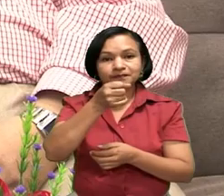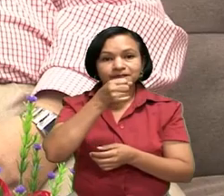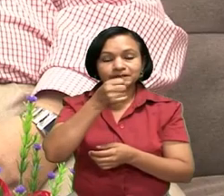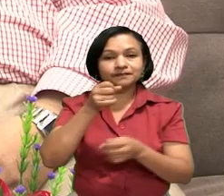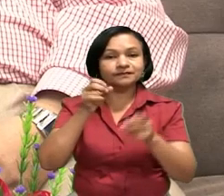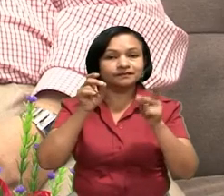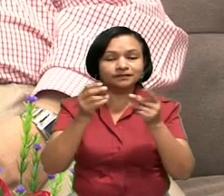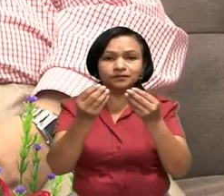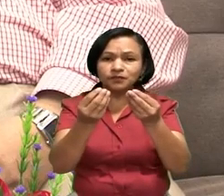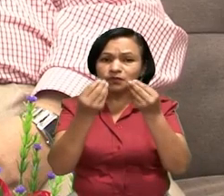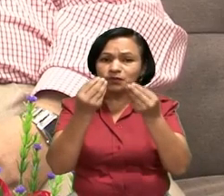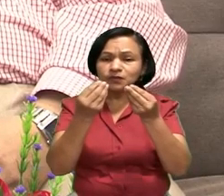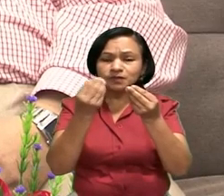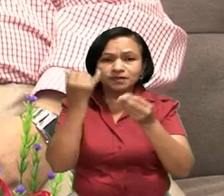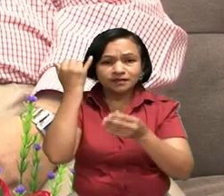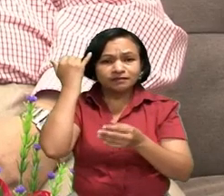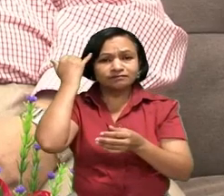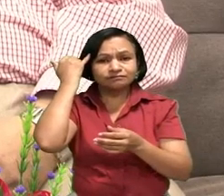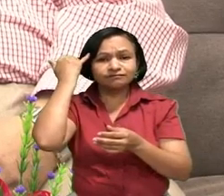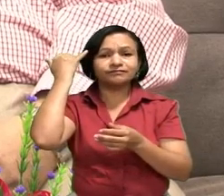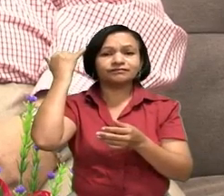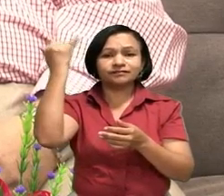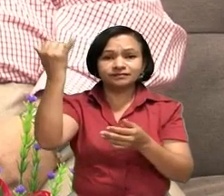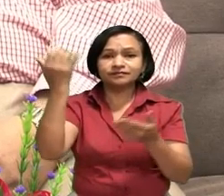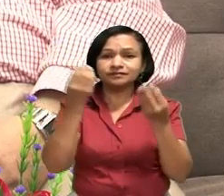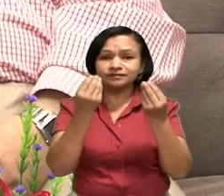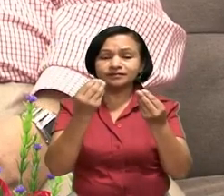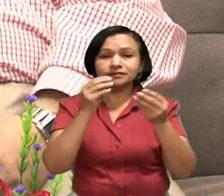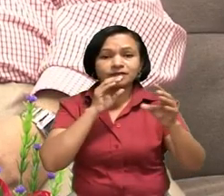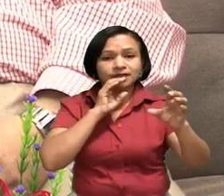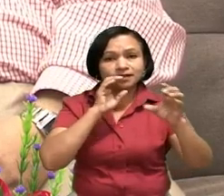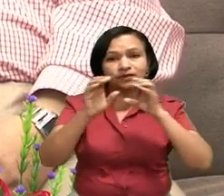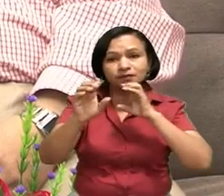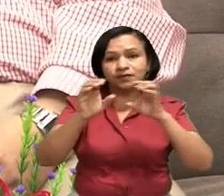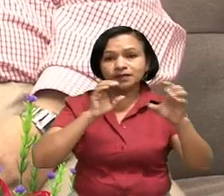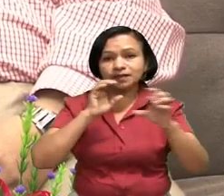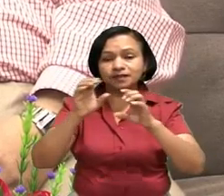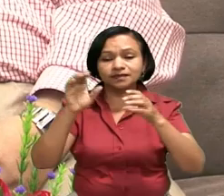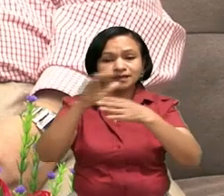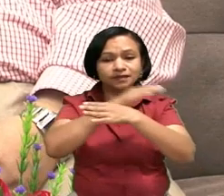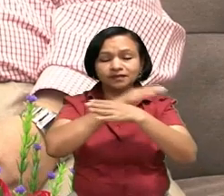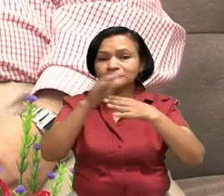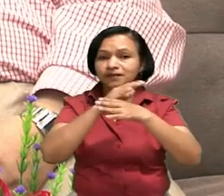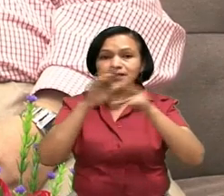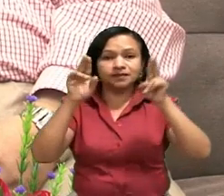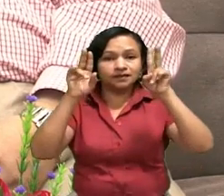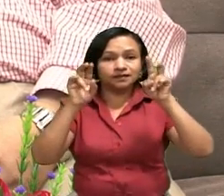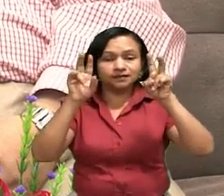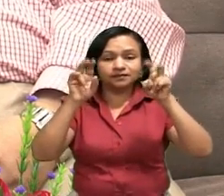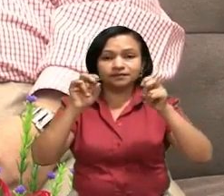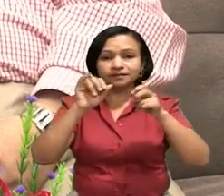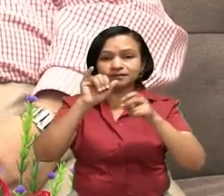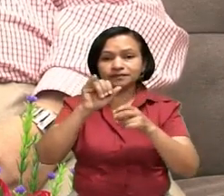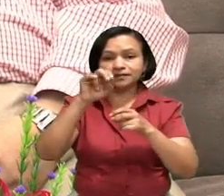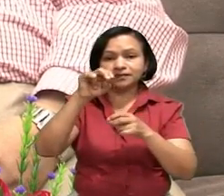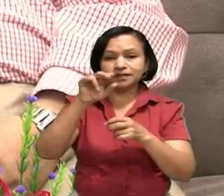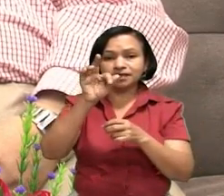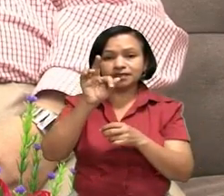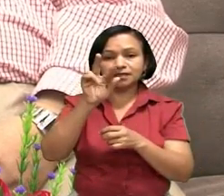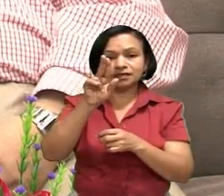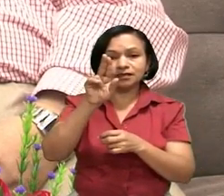tanta capacidad para para comunicarse en diferentes ámbitos porque eso de los influencers es un